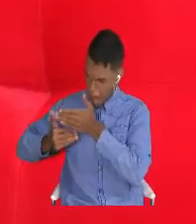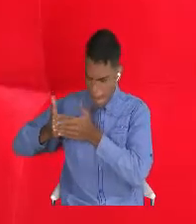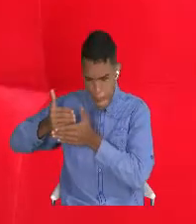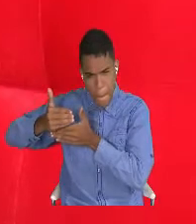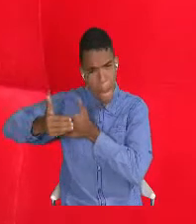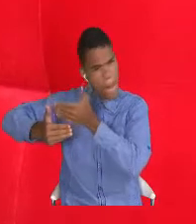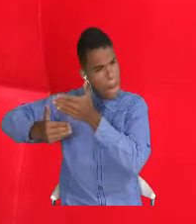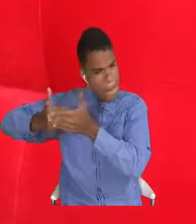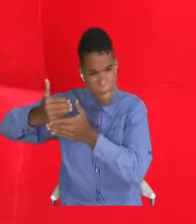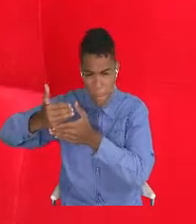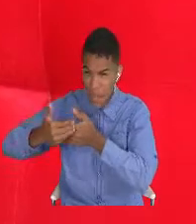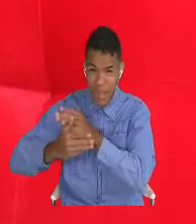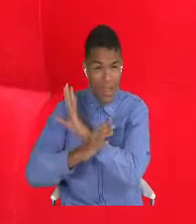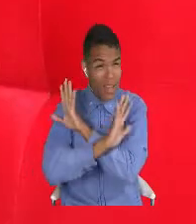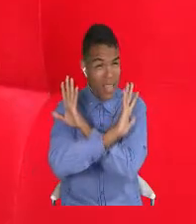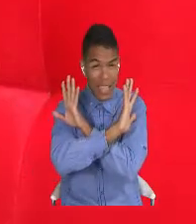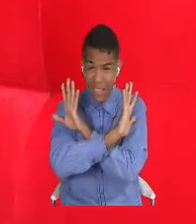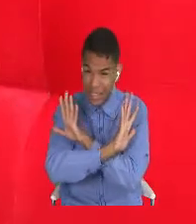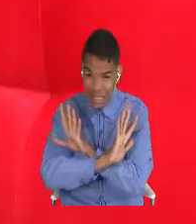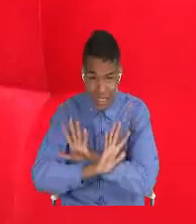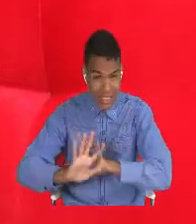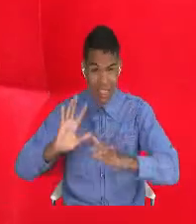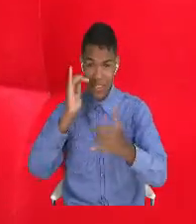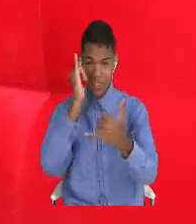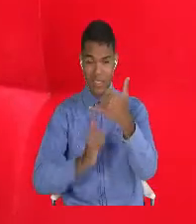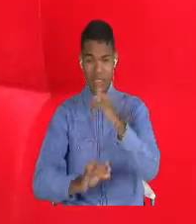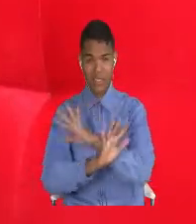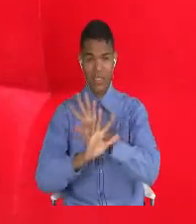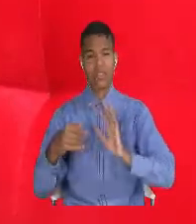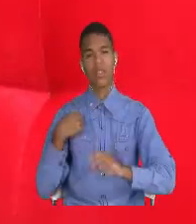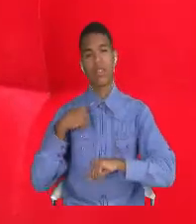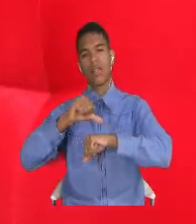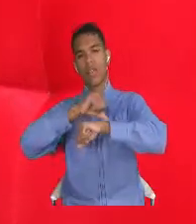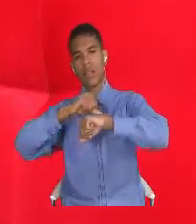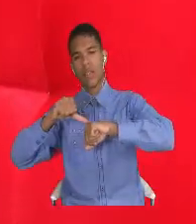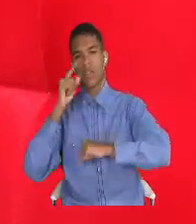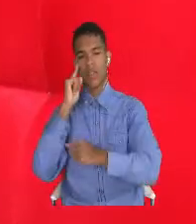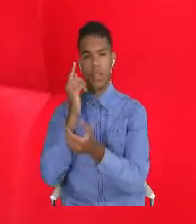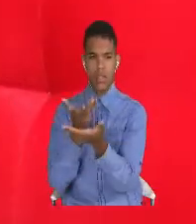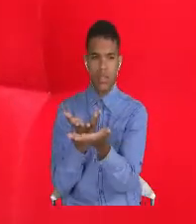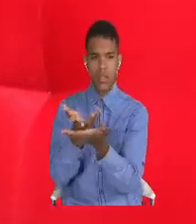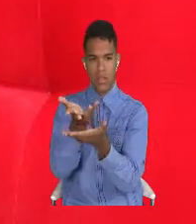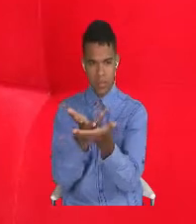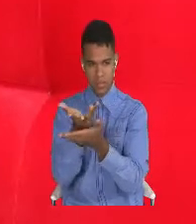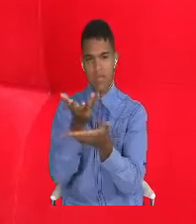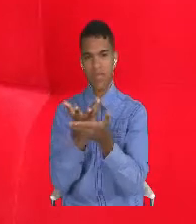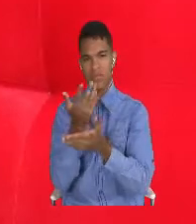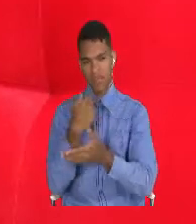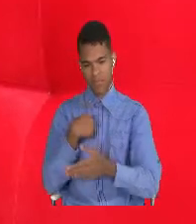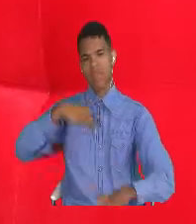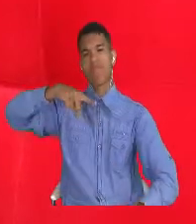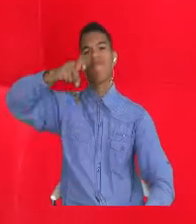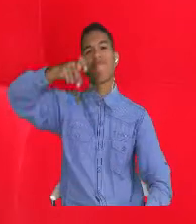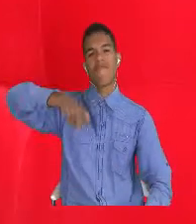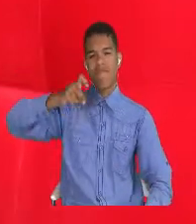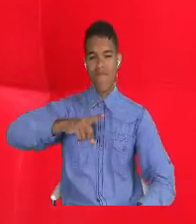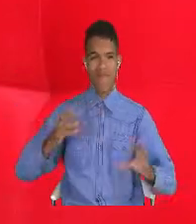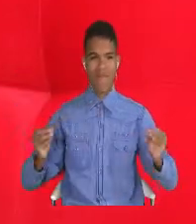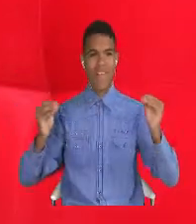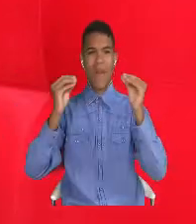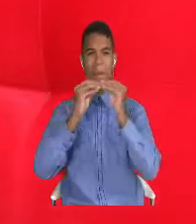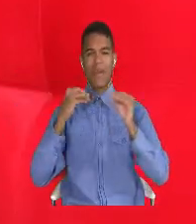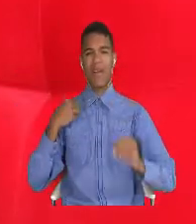cuando sales de una cirugía plástica, el cirujano te recomienda hacerte un posoperatorio, el cual va encargado de unos